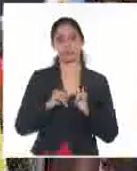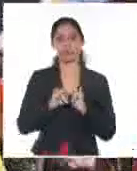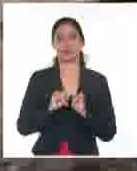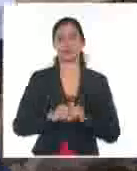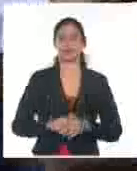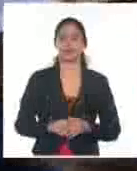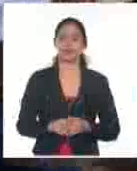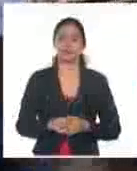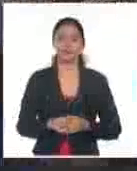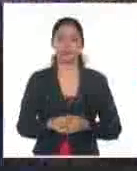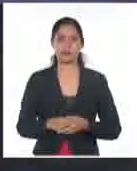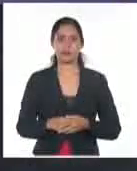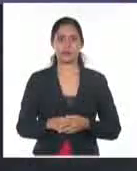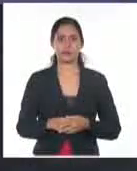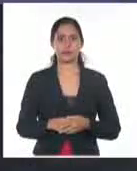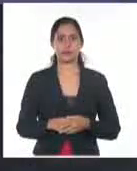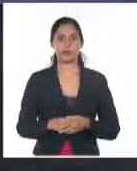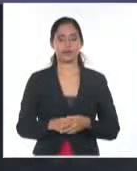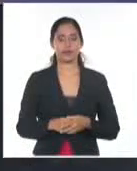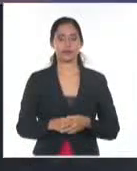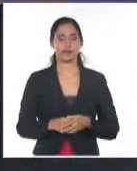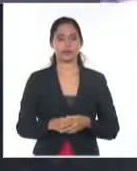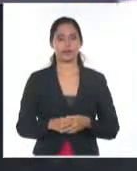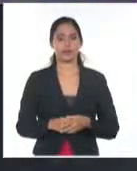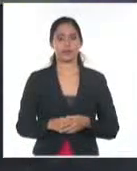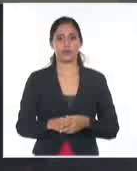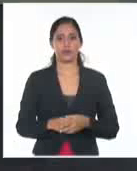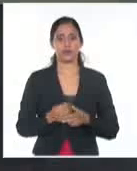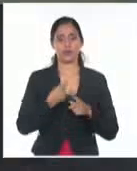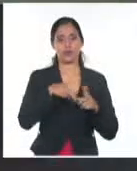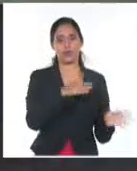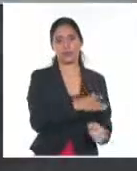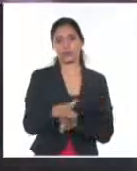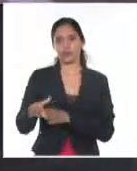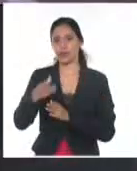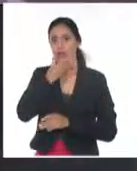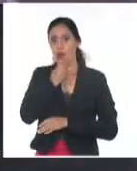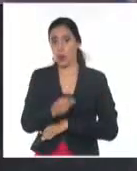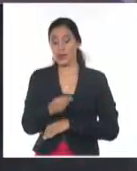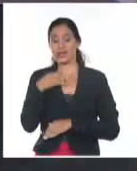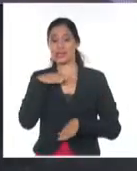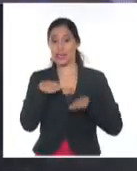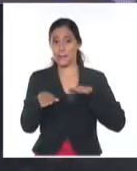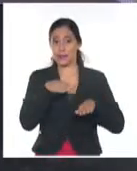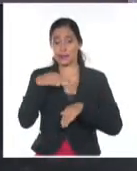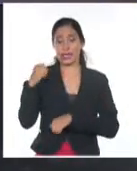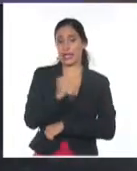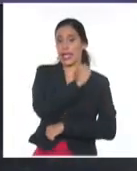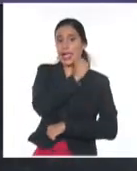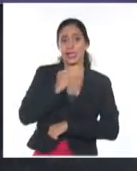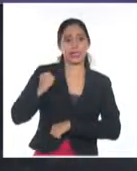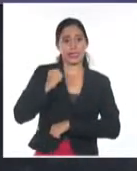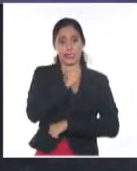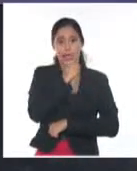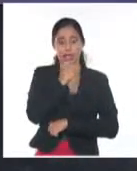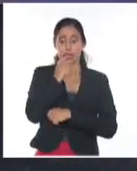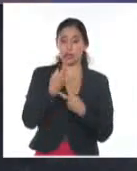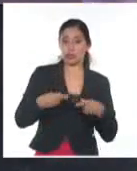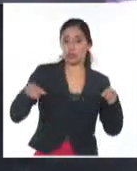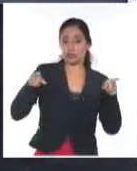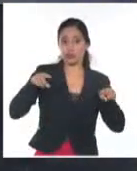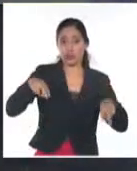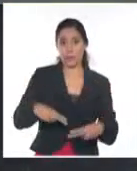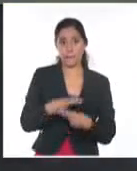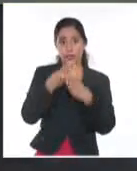Canal Cubano de Noticias. Los jóvenes que se forman como cantantes líricos en la compañía Ernesto Lecuona de Pinar del